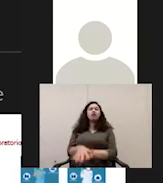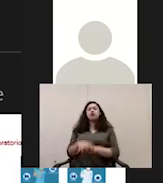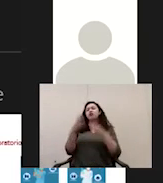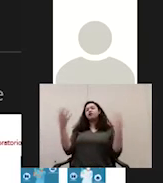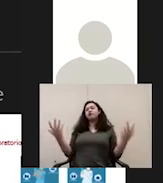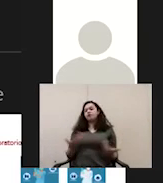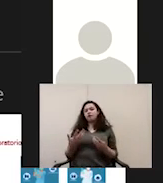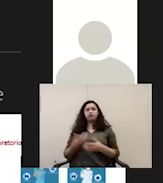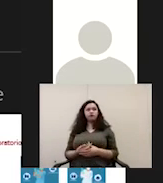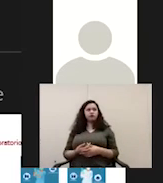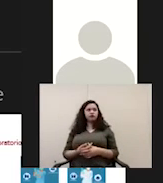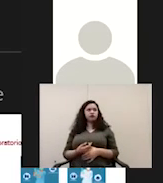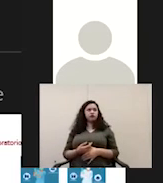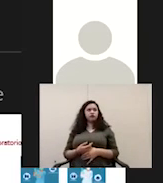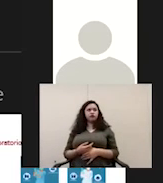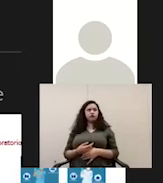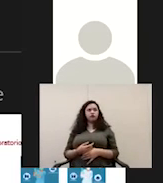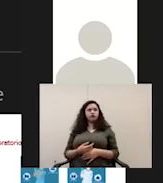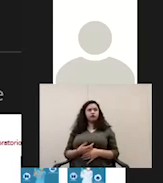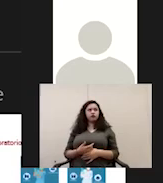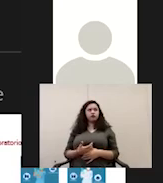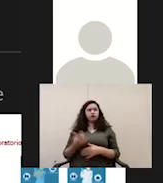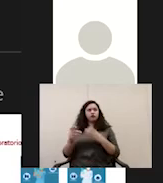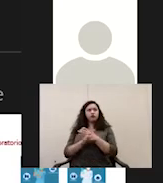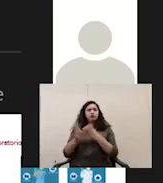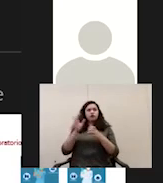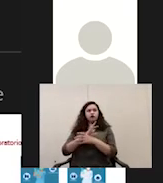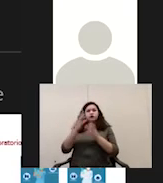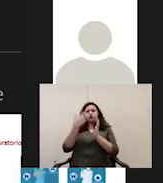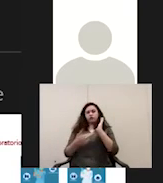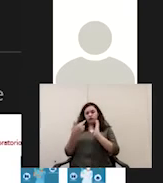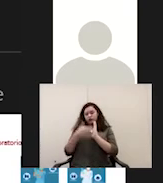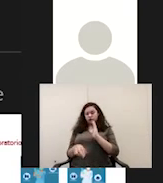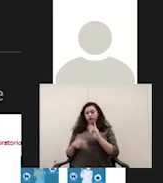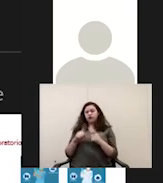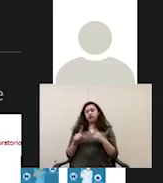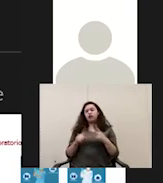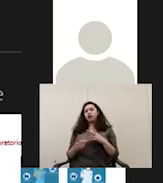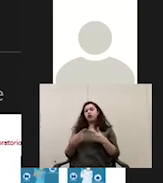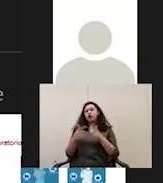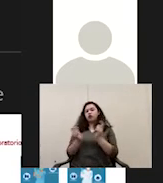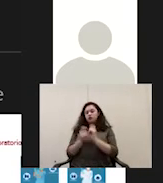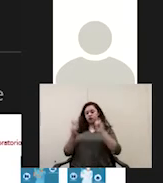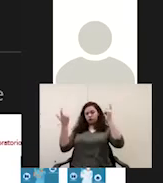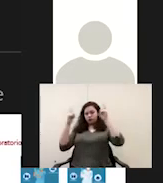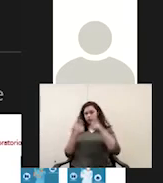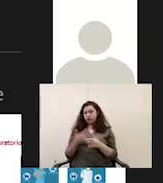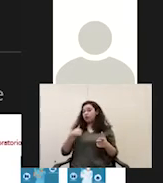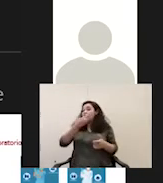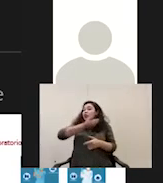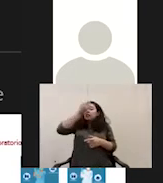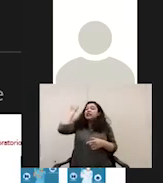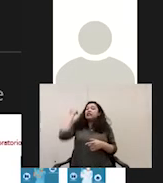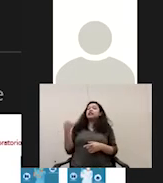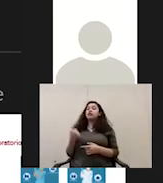implementar otro tipo de talleres o que a lo mejor se haga en grupos reducidos o no lo sé, tendría que